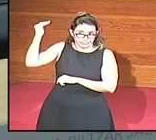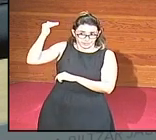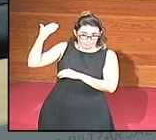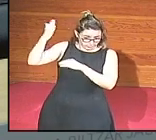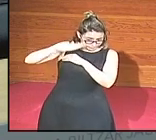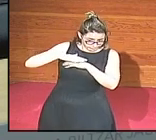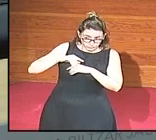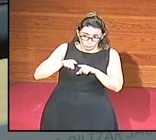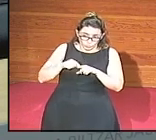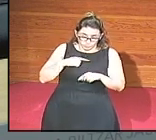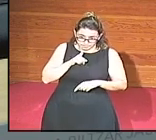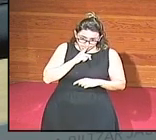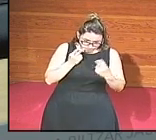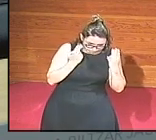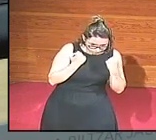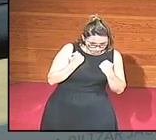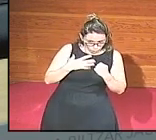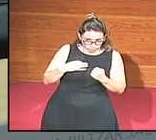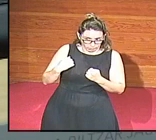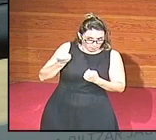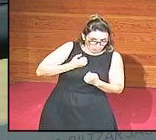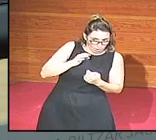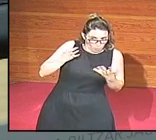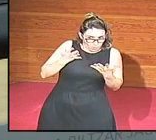a criar malvas por ahí.